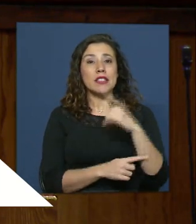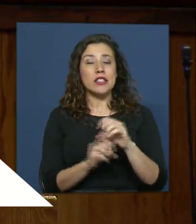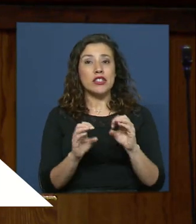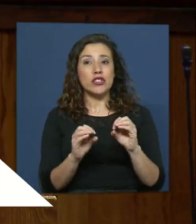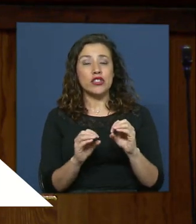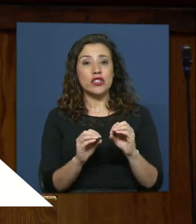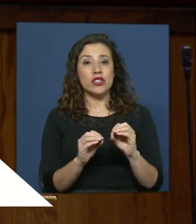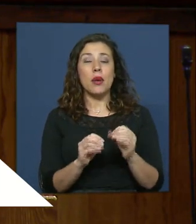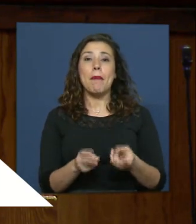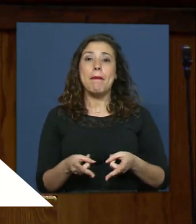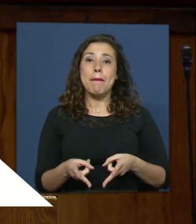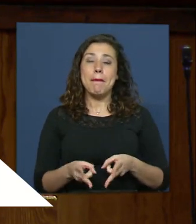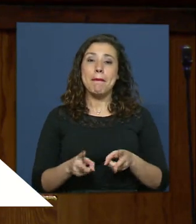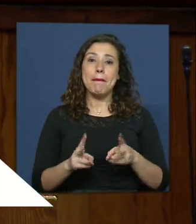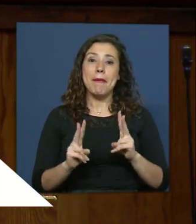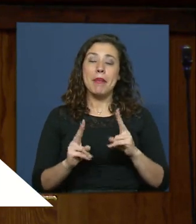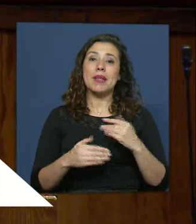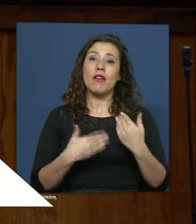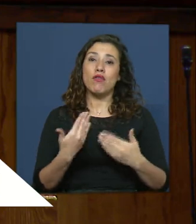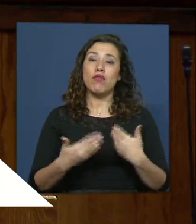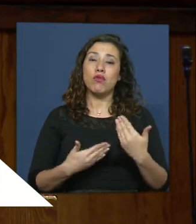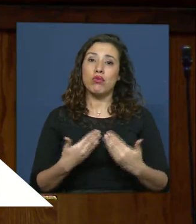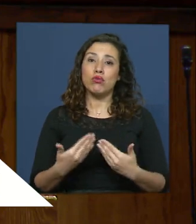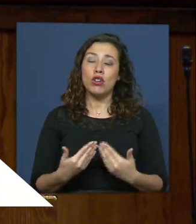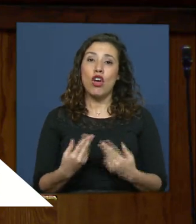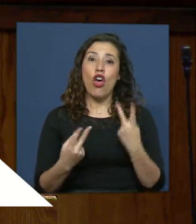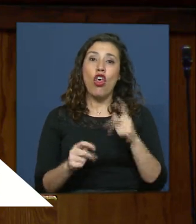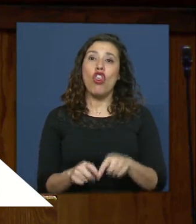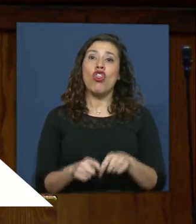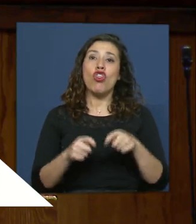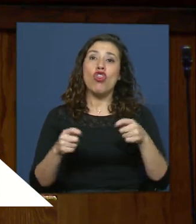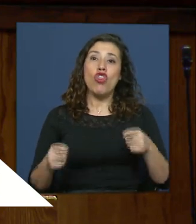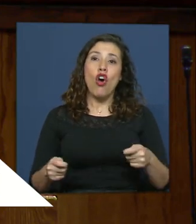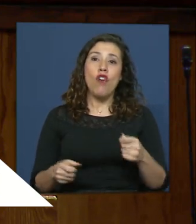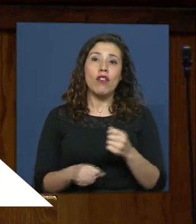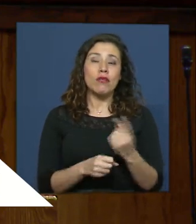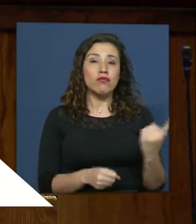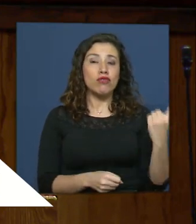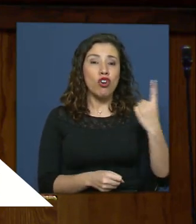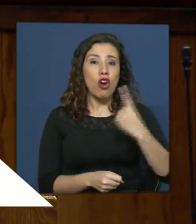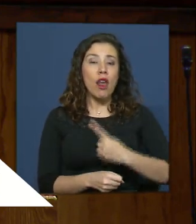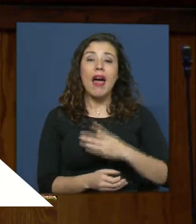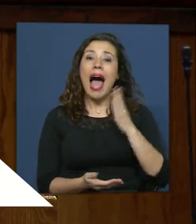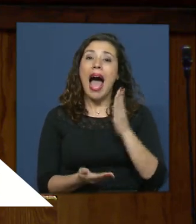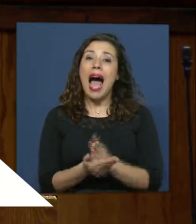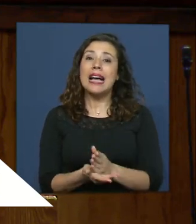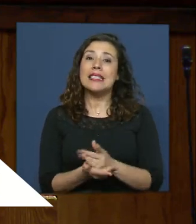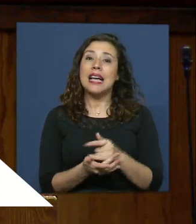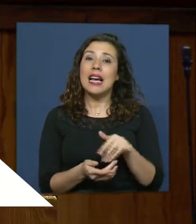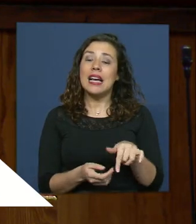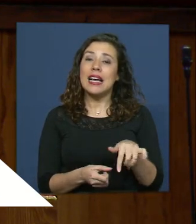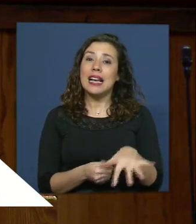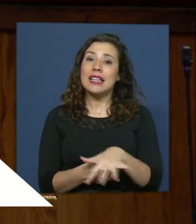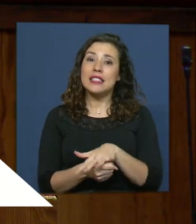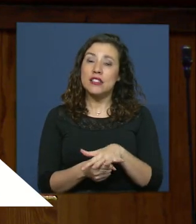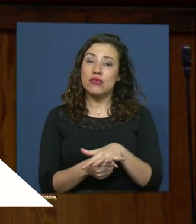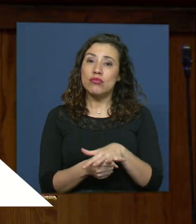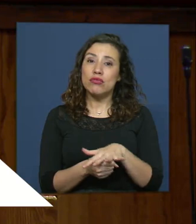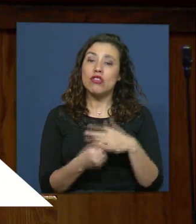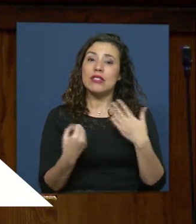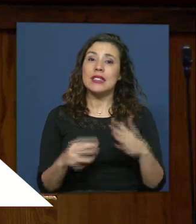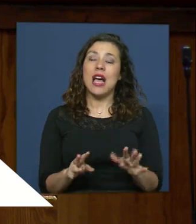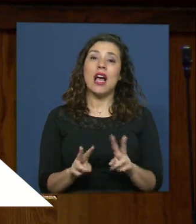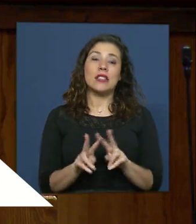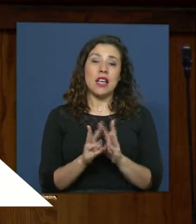diurna, permitiéndole funcionar en doble jornada hasta que las circunstancias haya